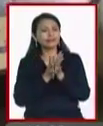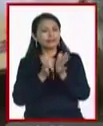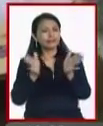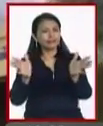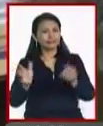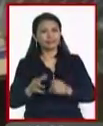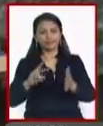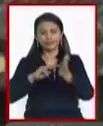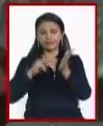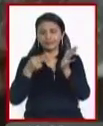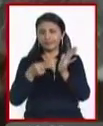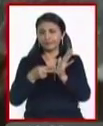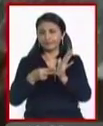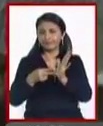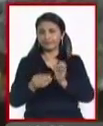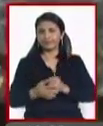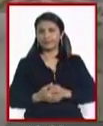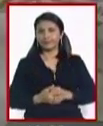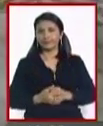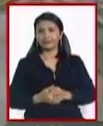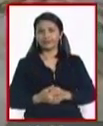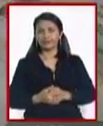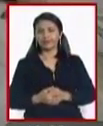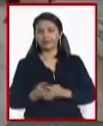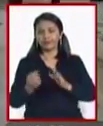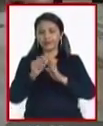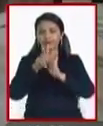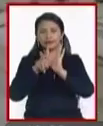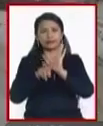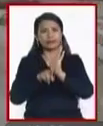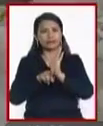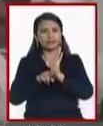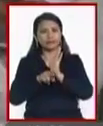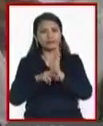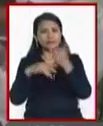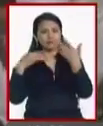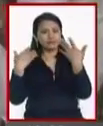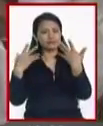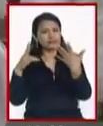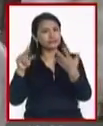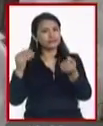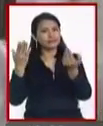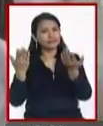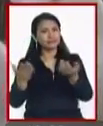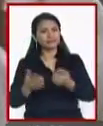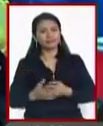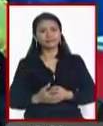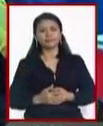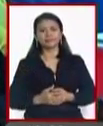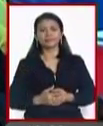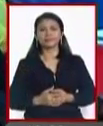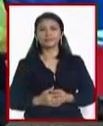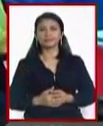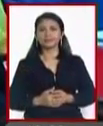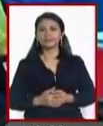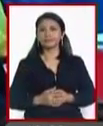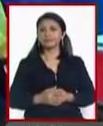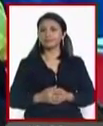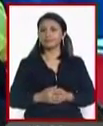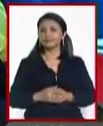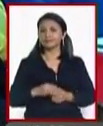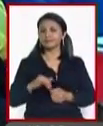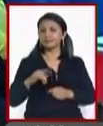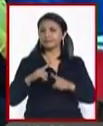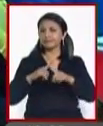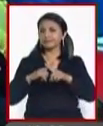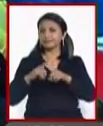generales. Significa que la norma prácticamente ya no existe, no existe en el ordenamiento